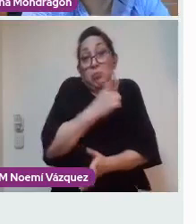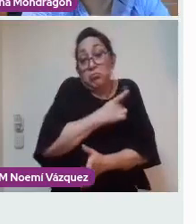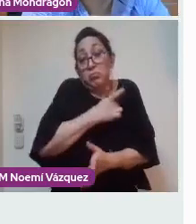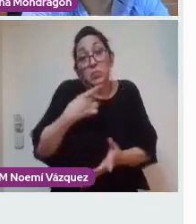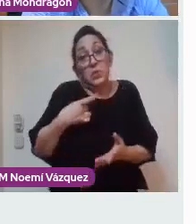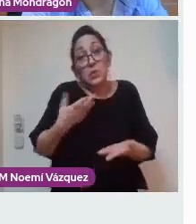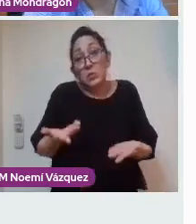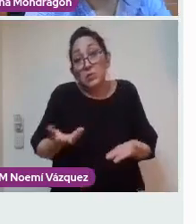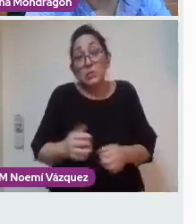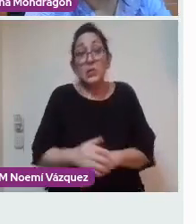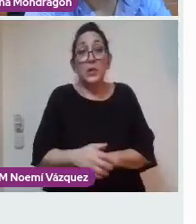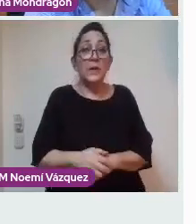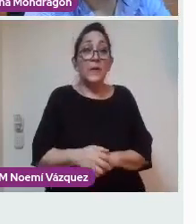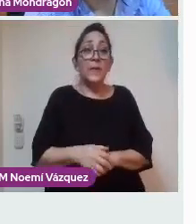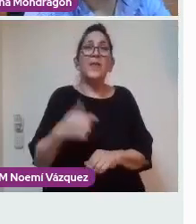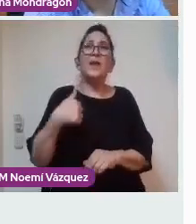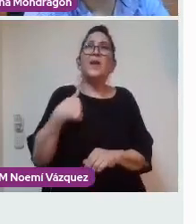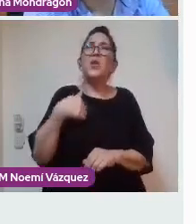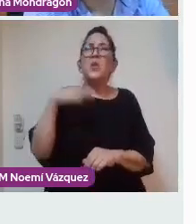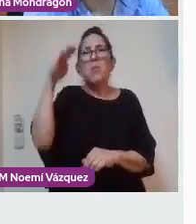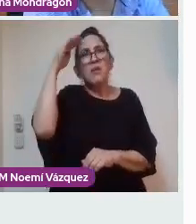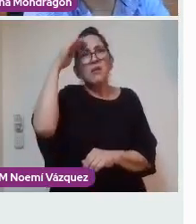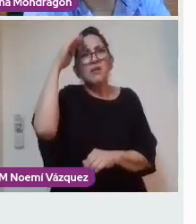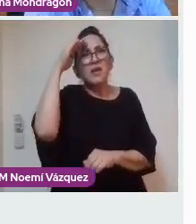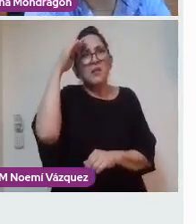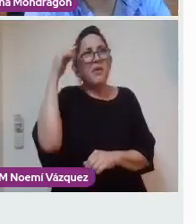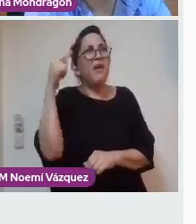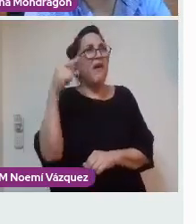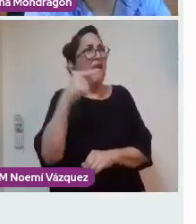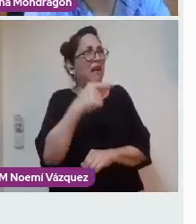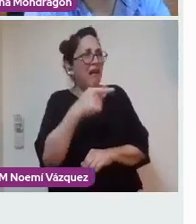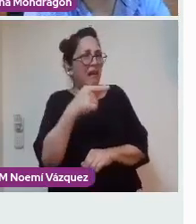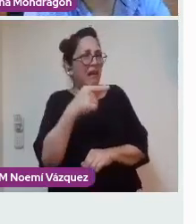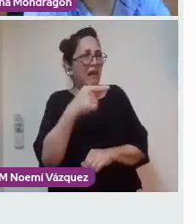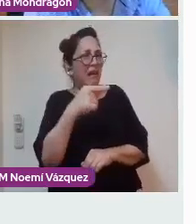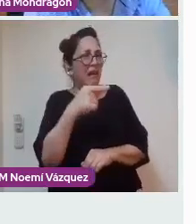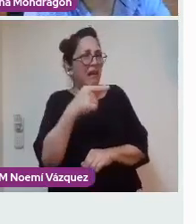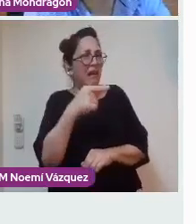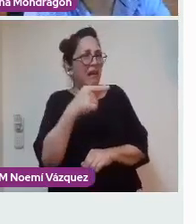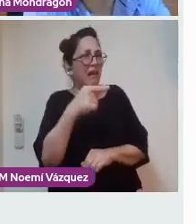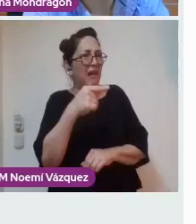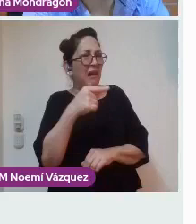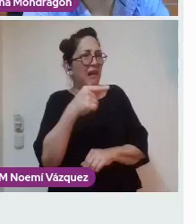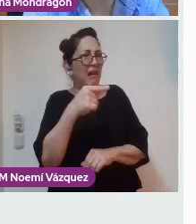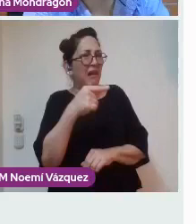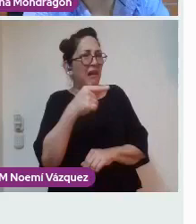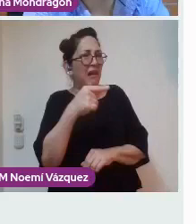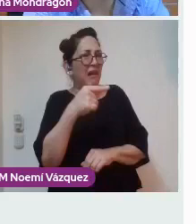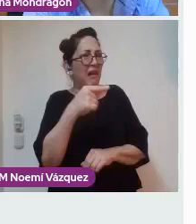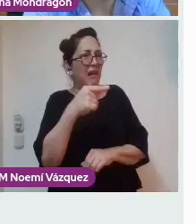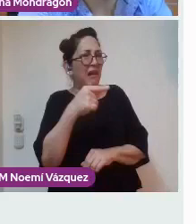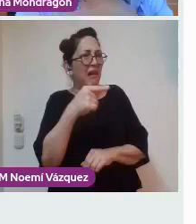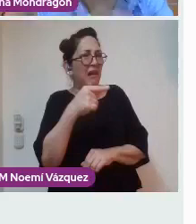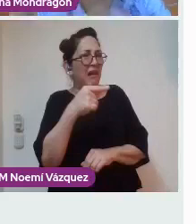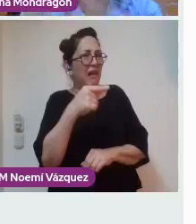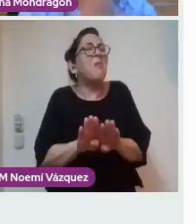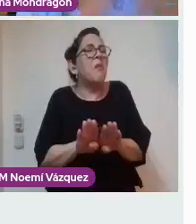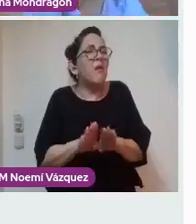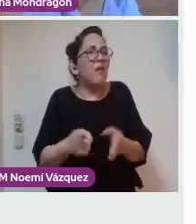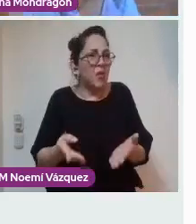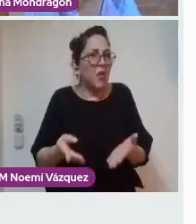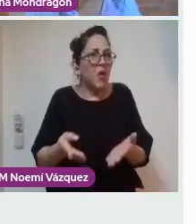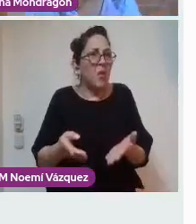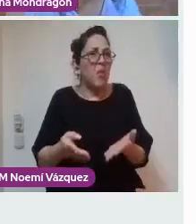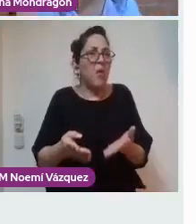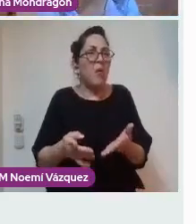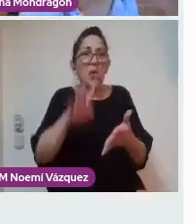preguntaba como cuáles son los hábitos, la higiene del sueño que tiene esta niña con respecto para, o sea, en